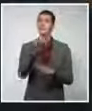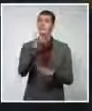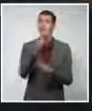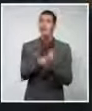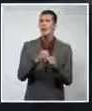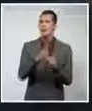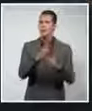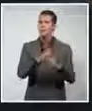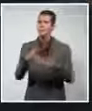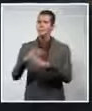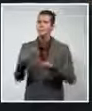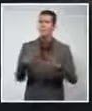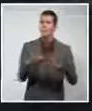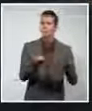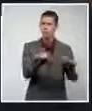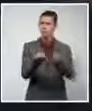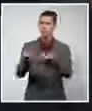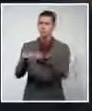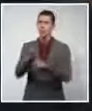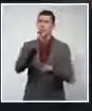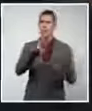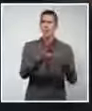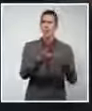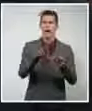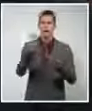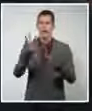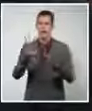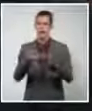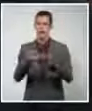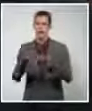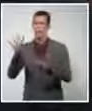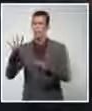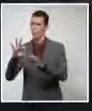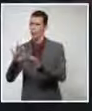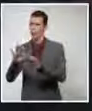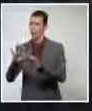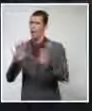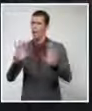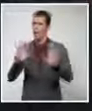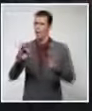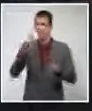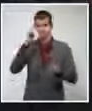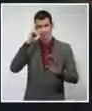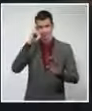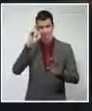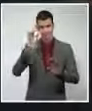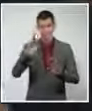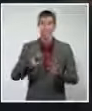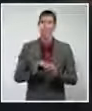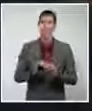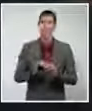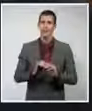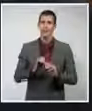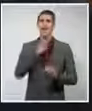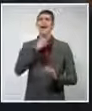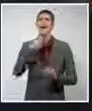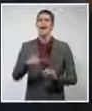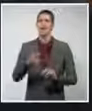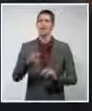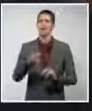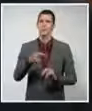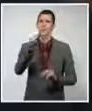con las personas comparan este giga con la recarga de un giga que se hace. Cuando se hace una recarga de un giga, se pone un giga como